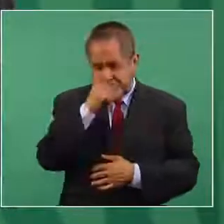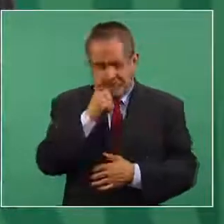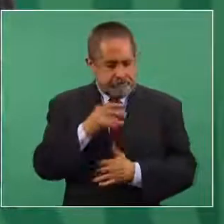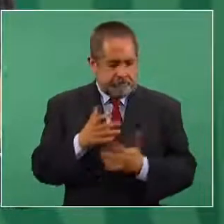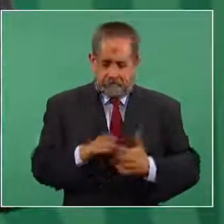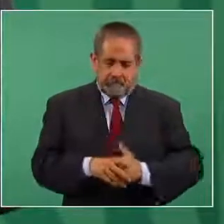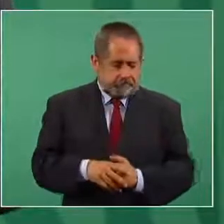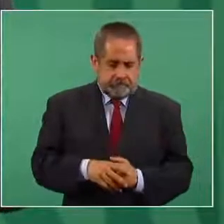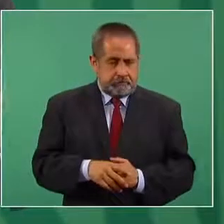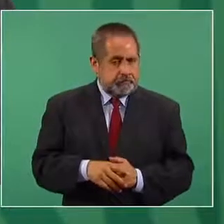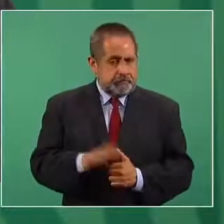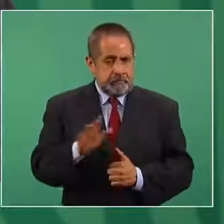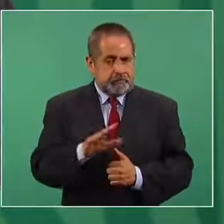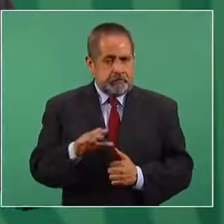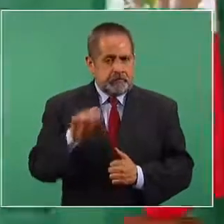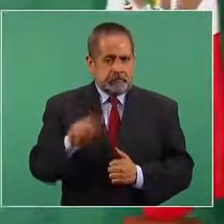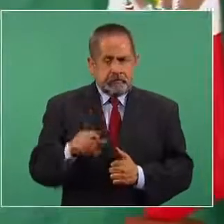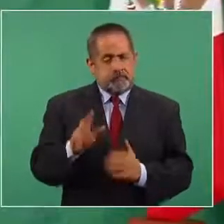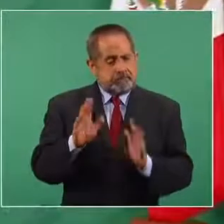enfrentar este asunto.